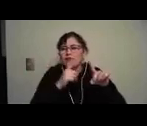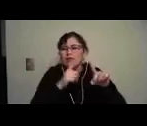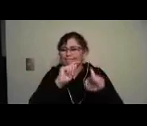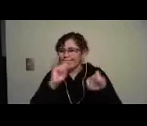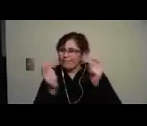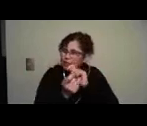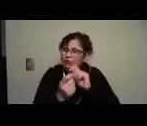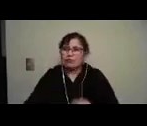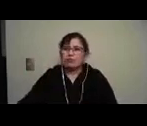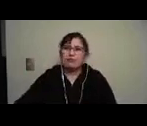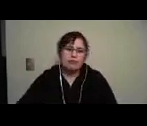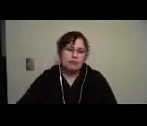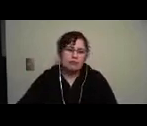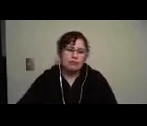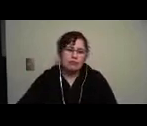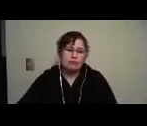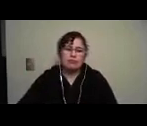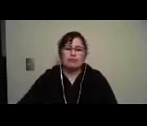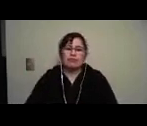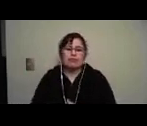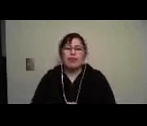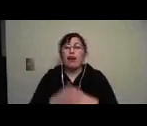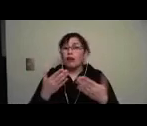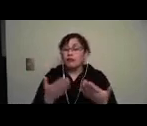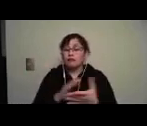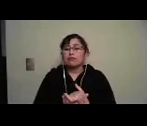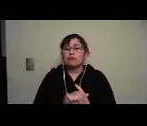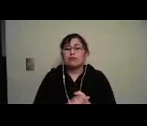esta manifestación propiamente tal, ¿ya?